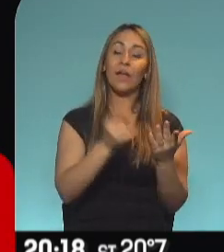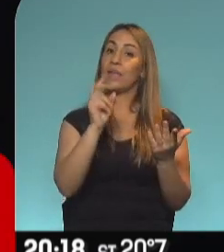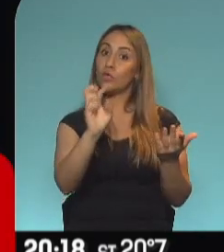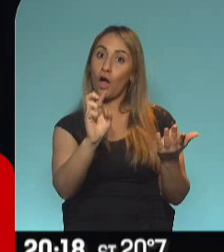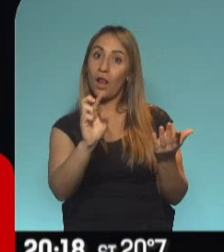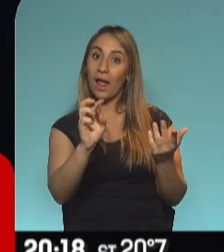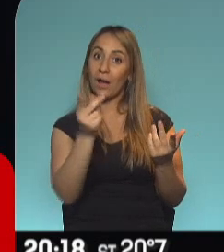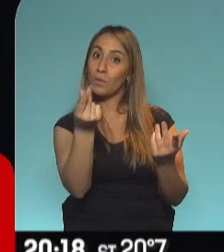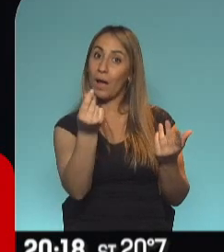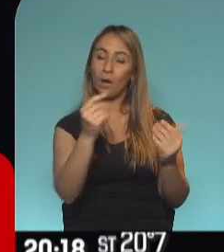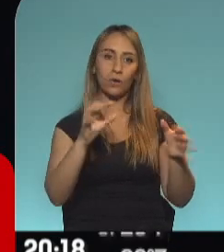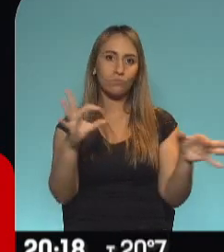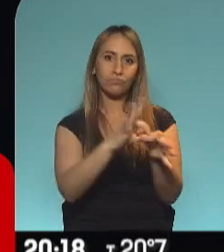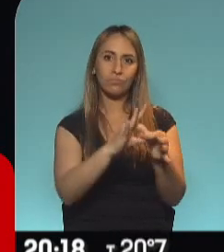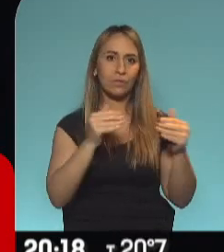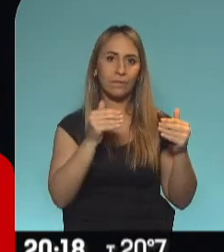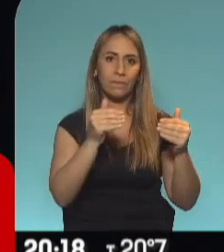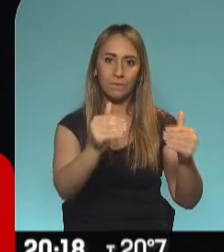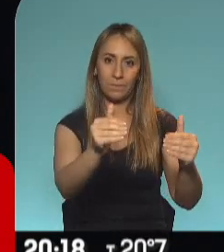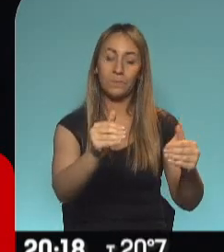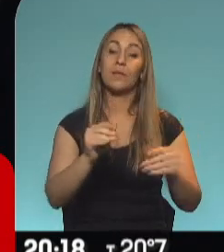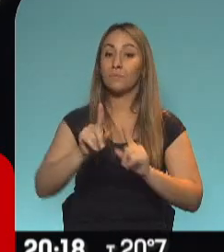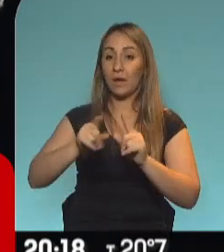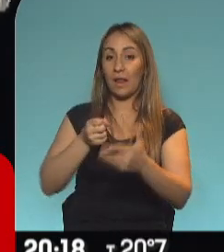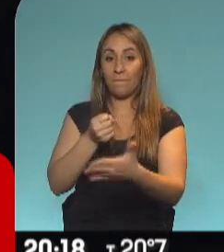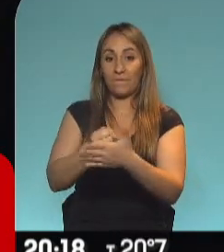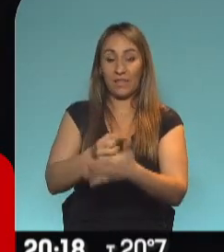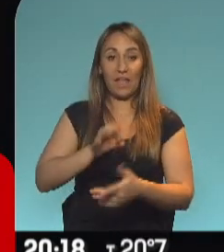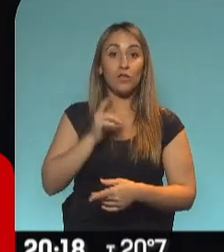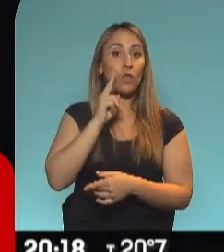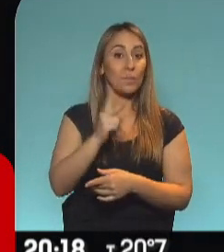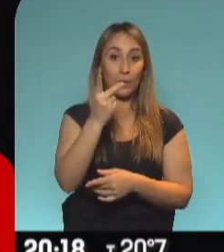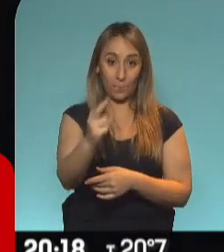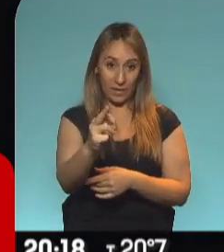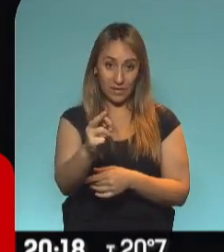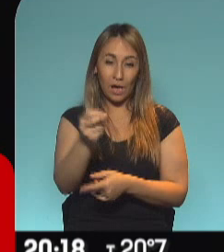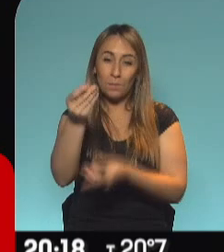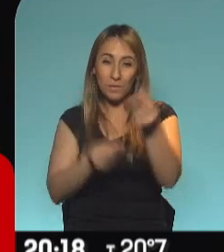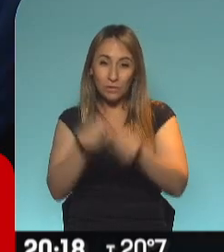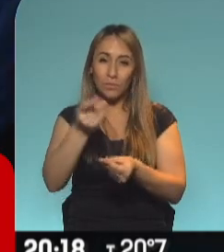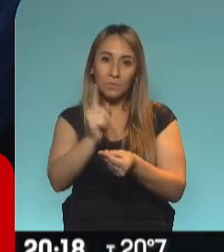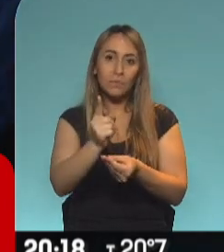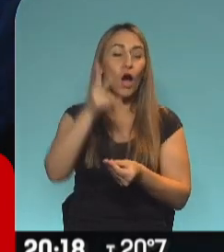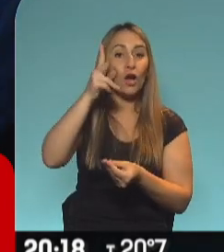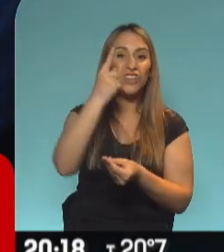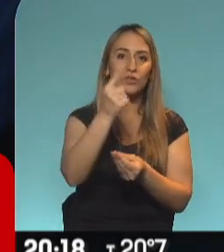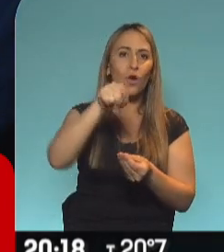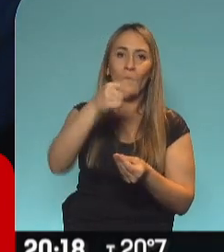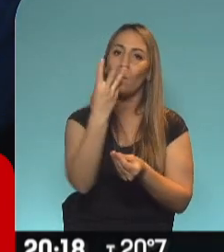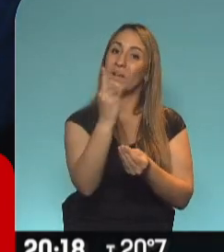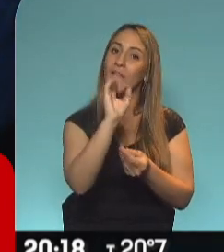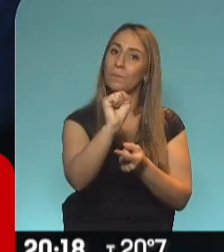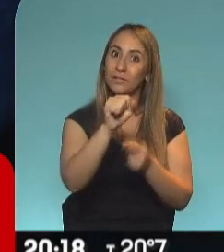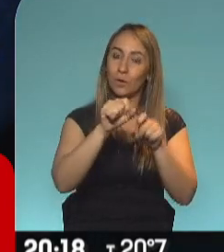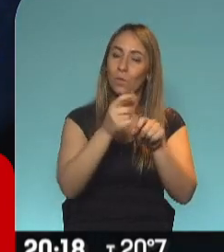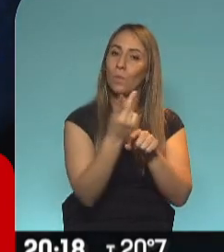mano. El tipo de cambio de referencia para el 2019, para finales del 2020, es el del presupuesto, 81,40. Nosotros buscamos ir